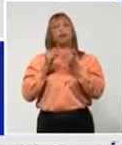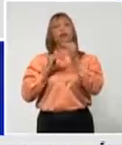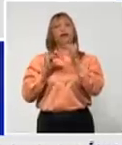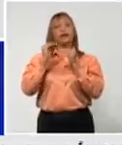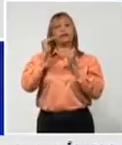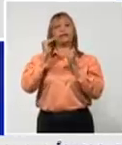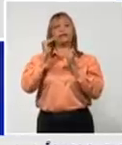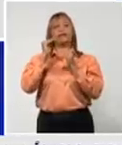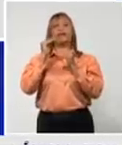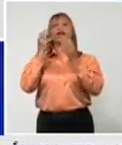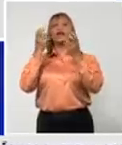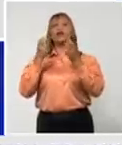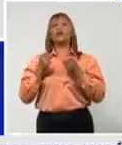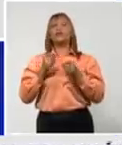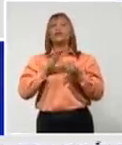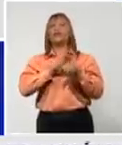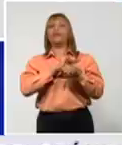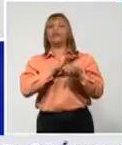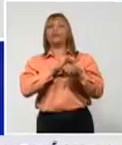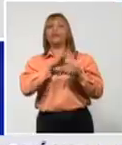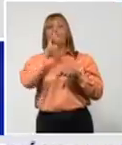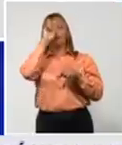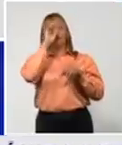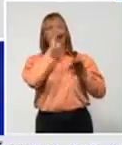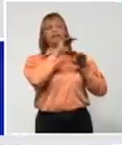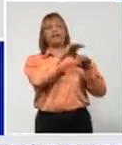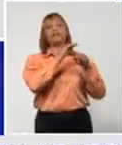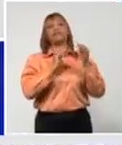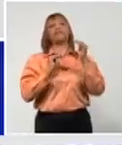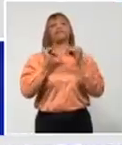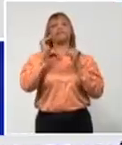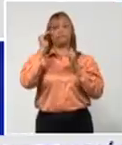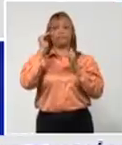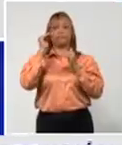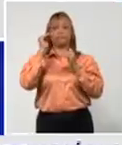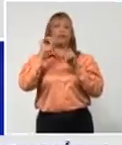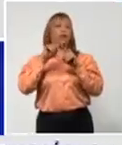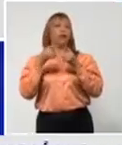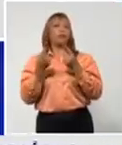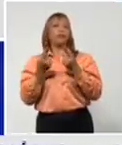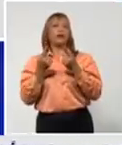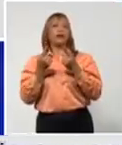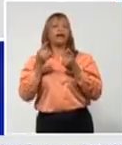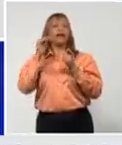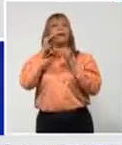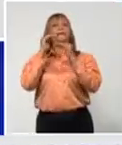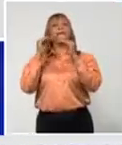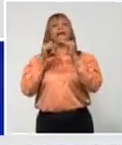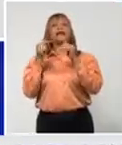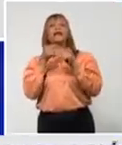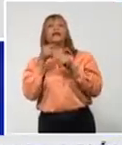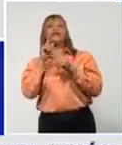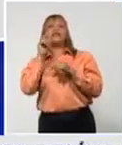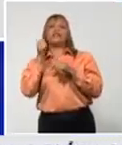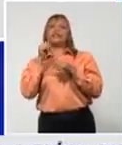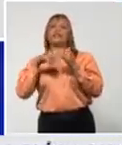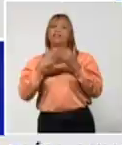de enfermos ingresados es alto, porque tienen que estar no menos de 10 días.